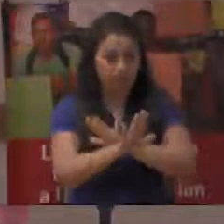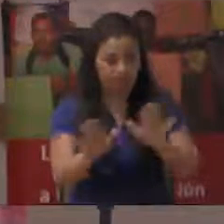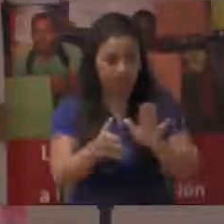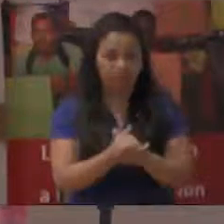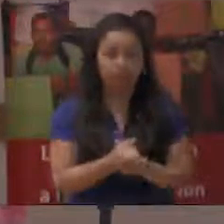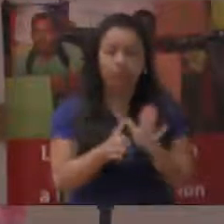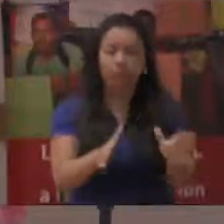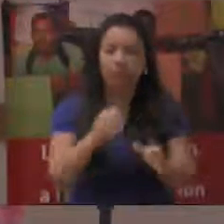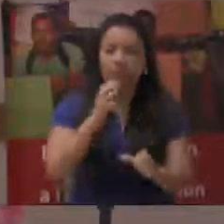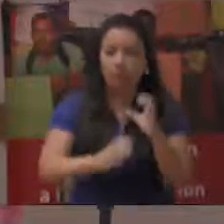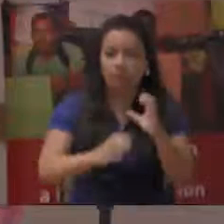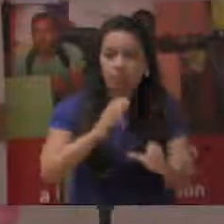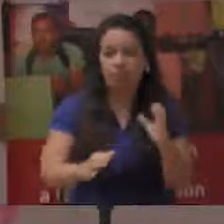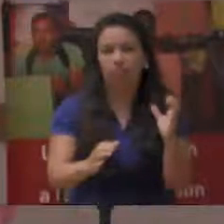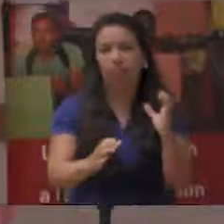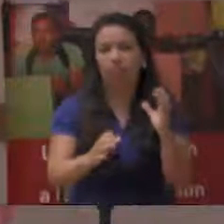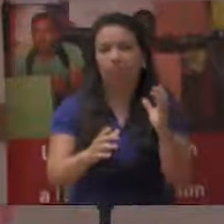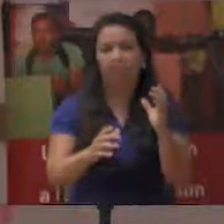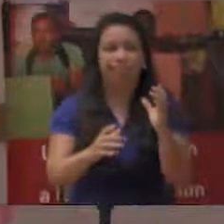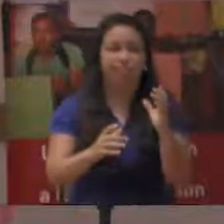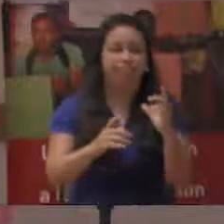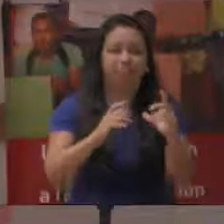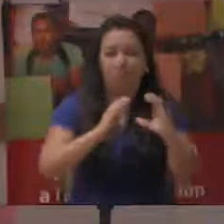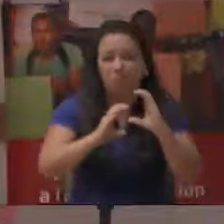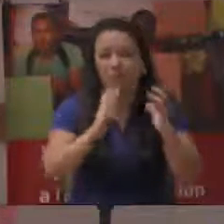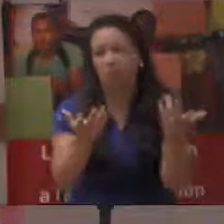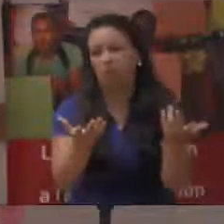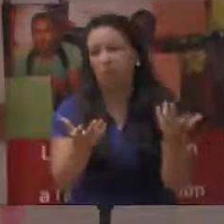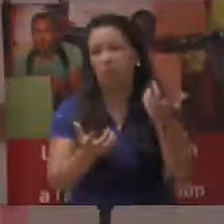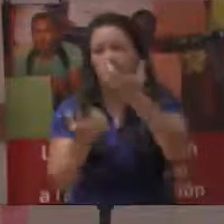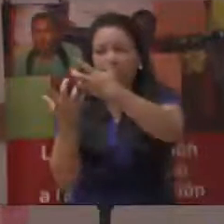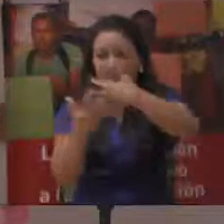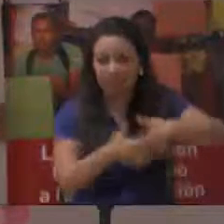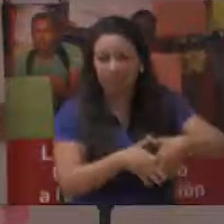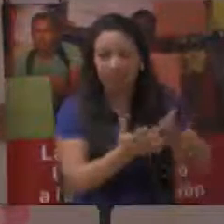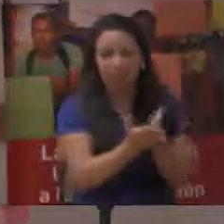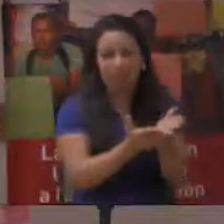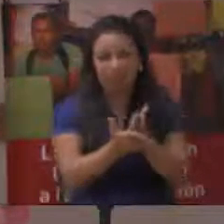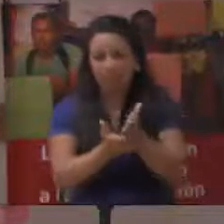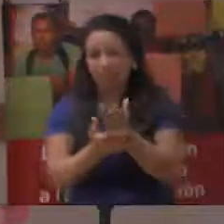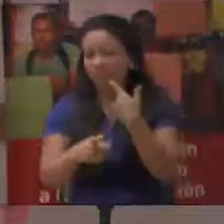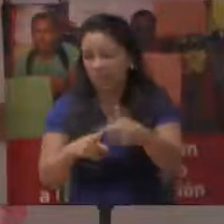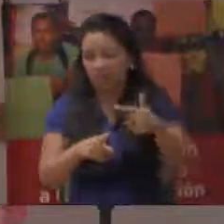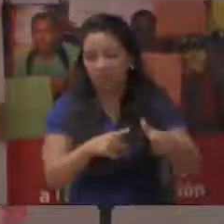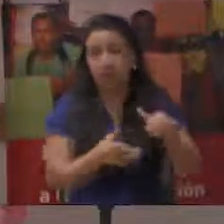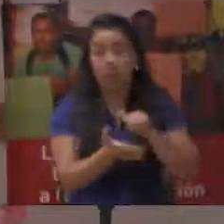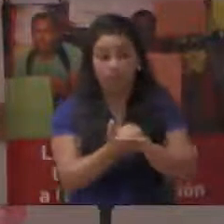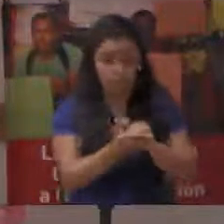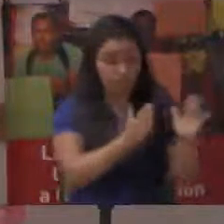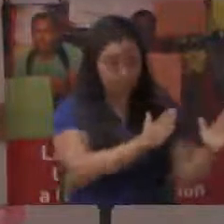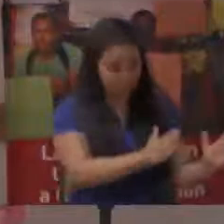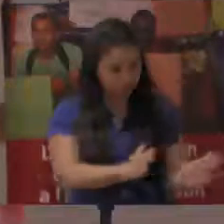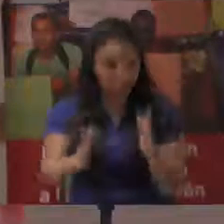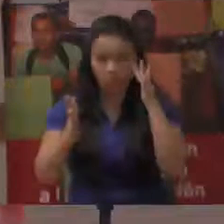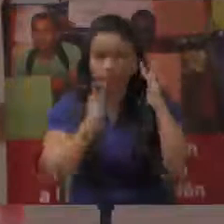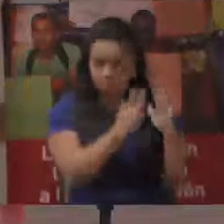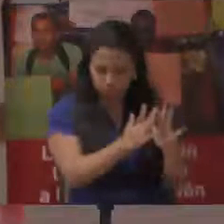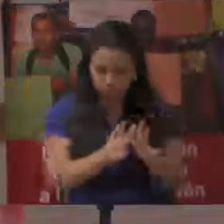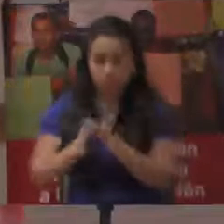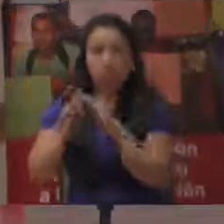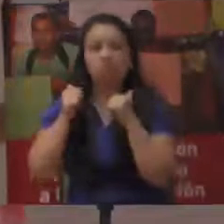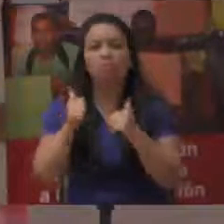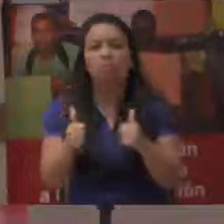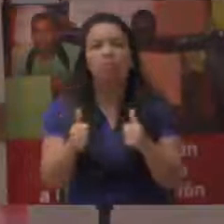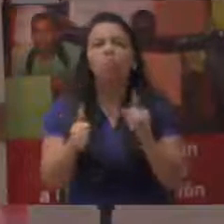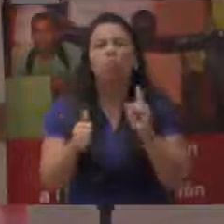y comunicación. Decimos que se ha armonizado porque estos componentes del